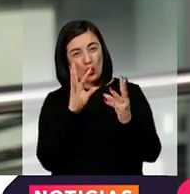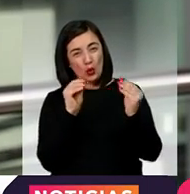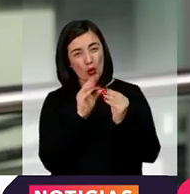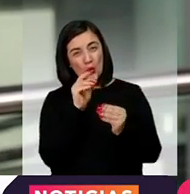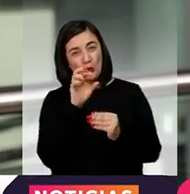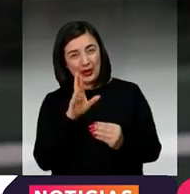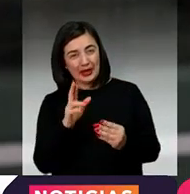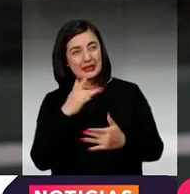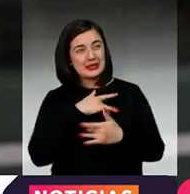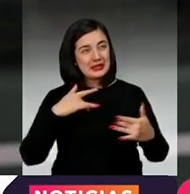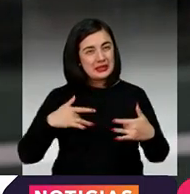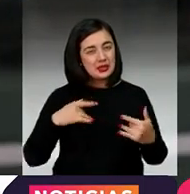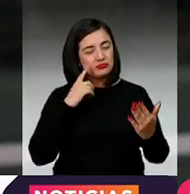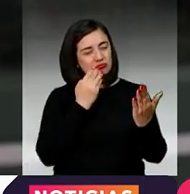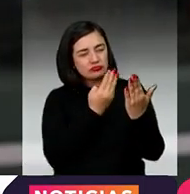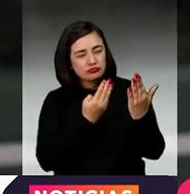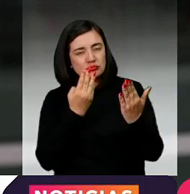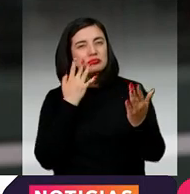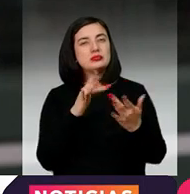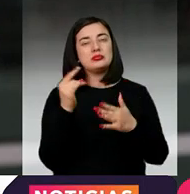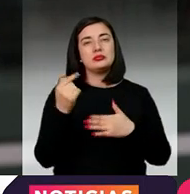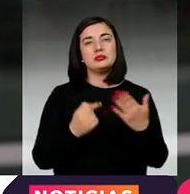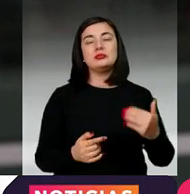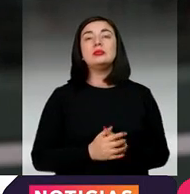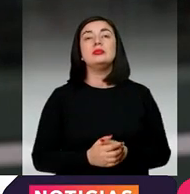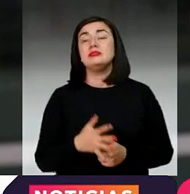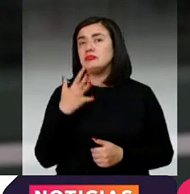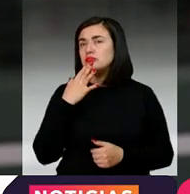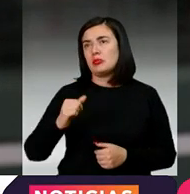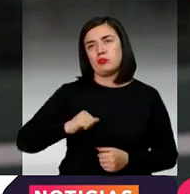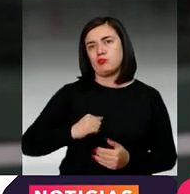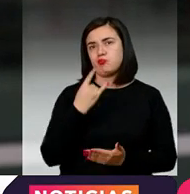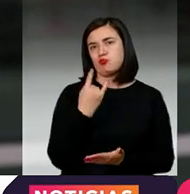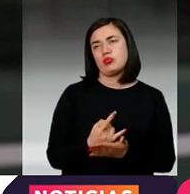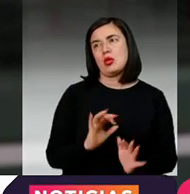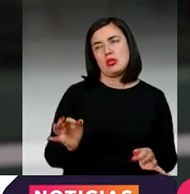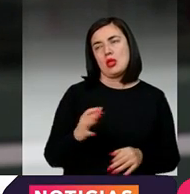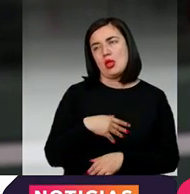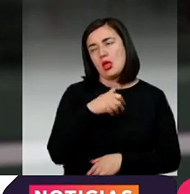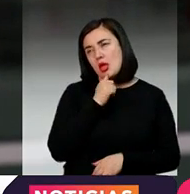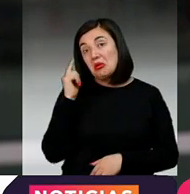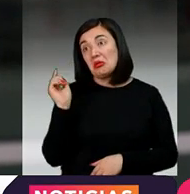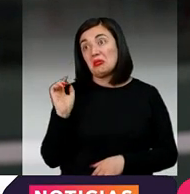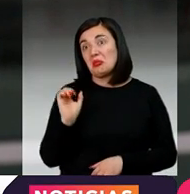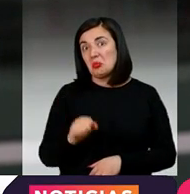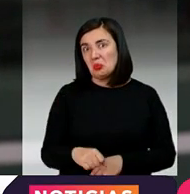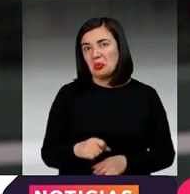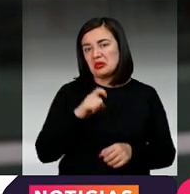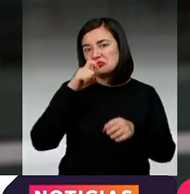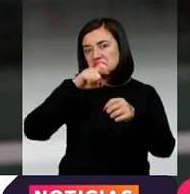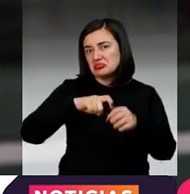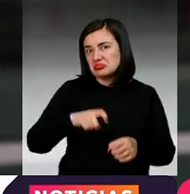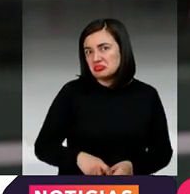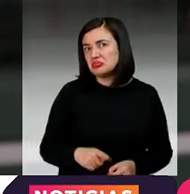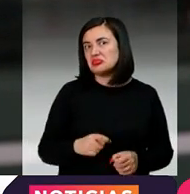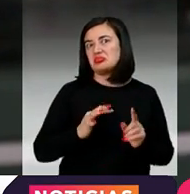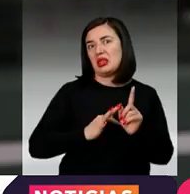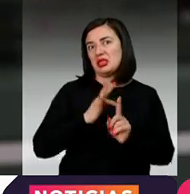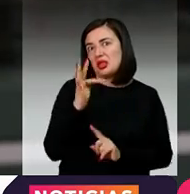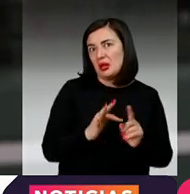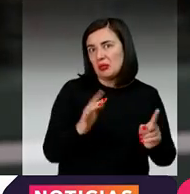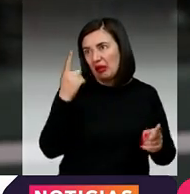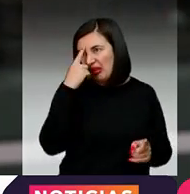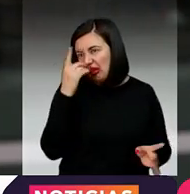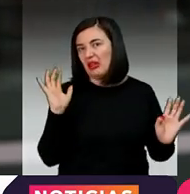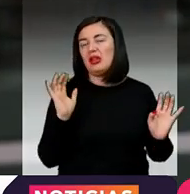los motivos del viaje. Pues la verdad no la tengo instalada, pero imagino yo que debo ingresar un registro de temperatura, un registro de